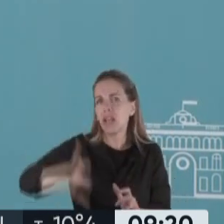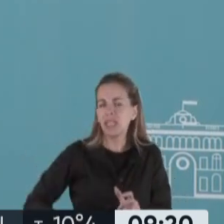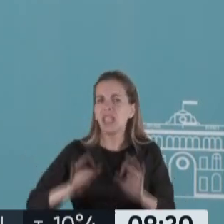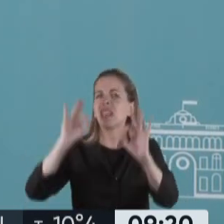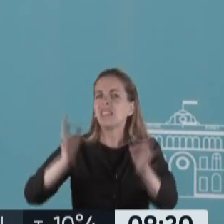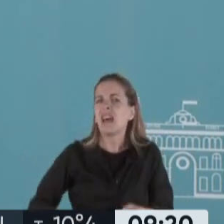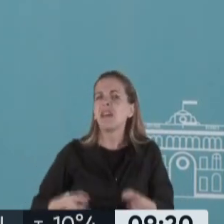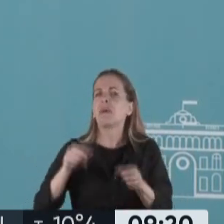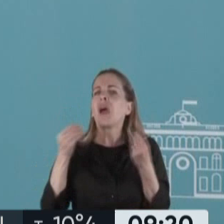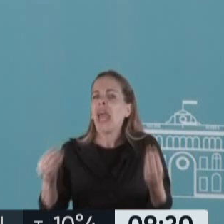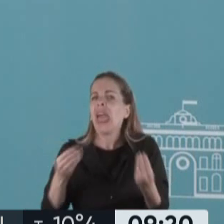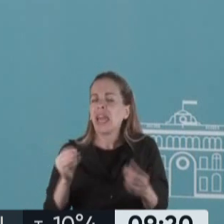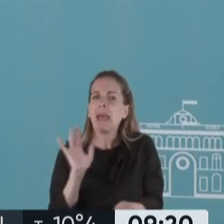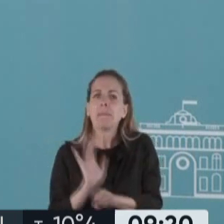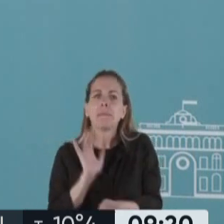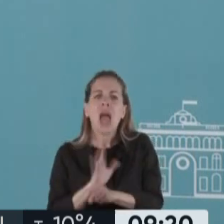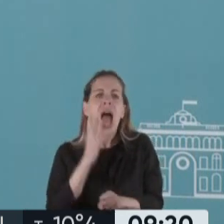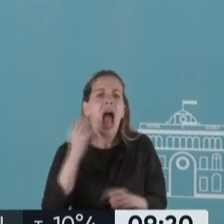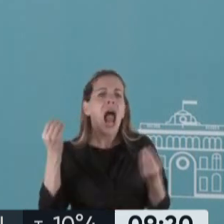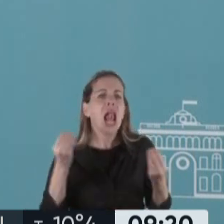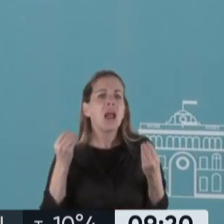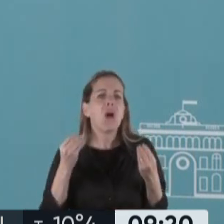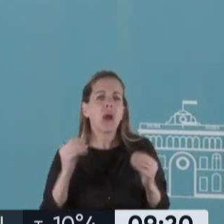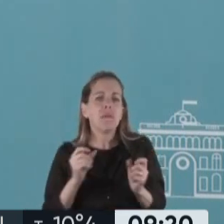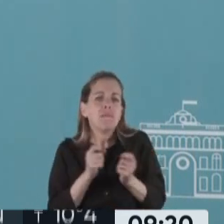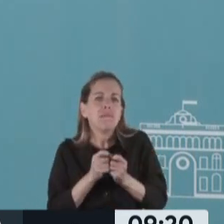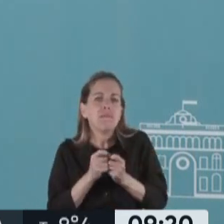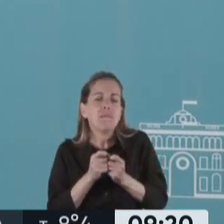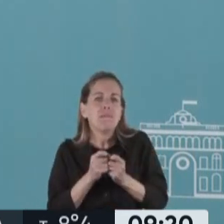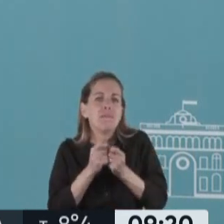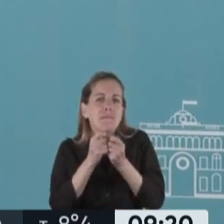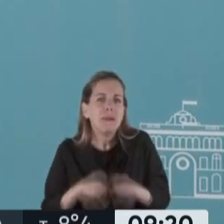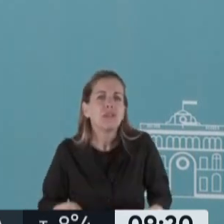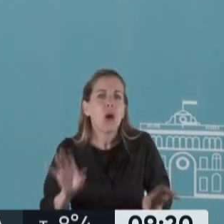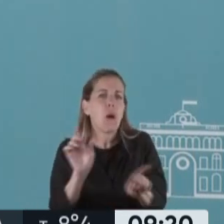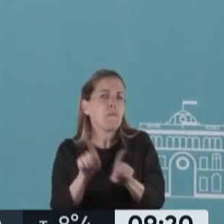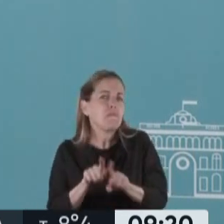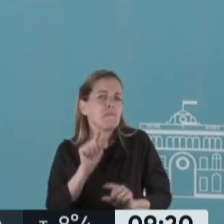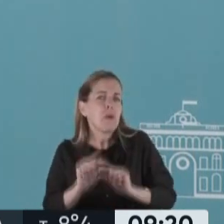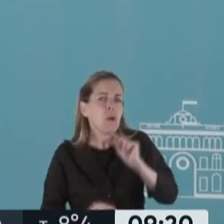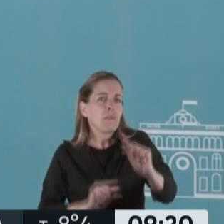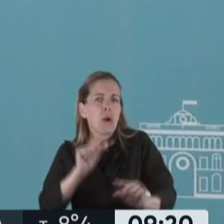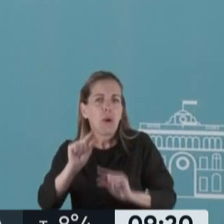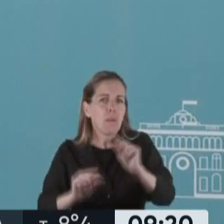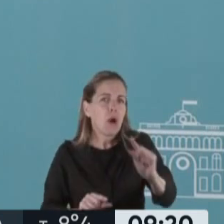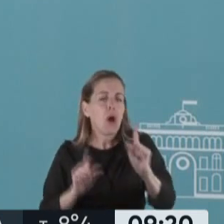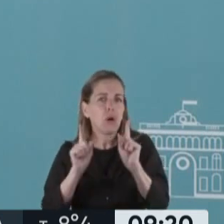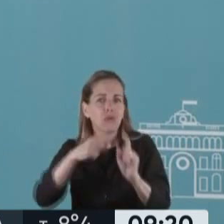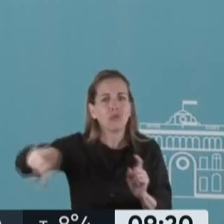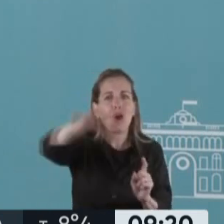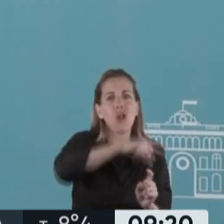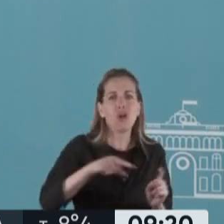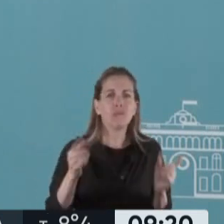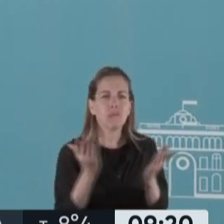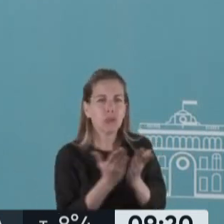se trata de una expresión que se fue construyendo, como se construyen como el huevo de la serpiente, ¿no? Todos los que estudiamos aquellos temas